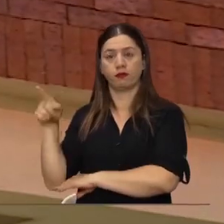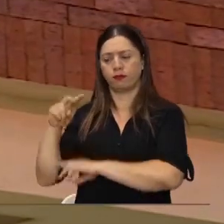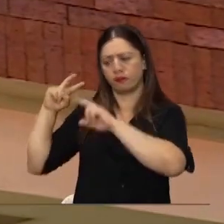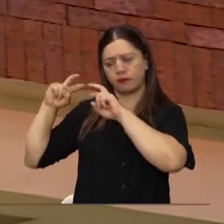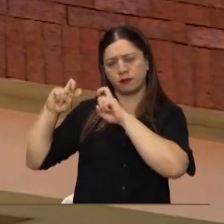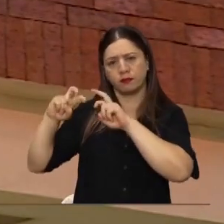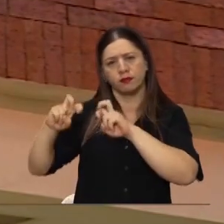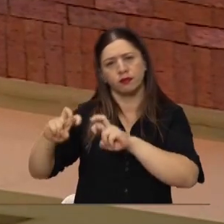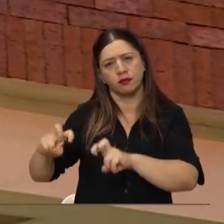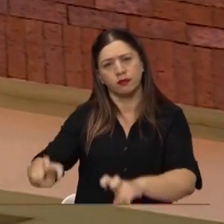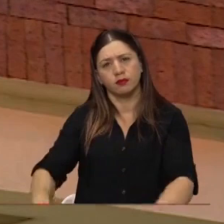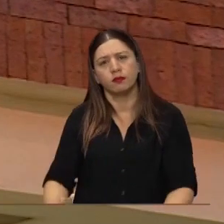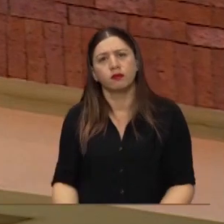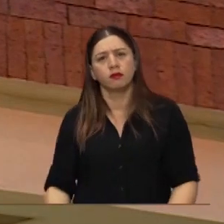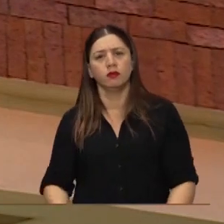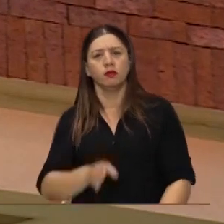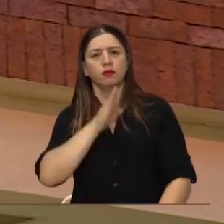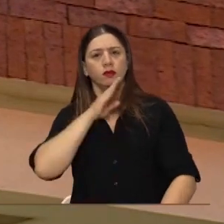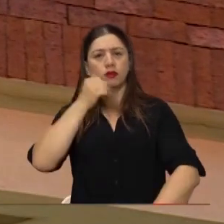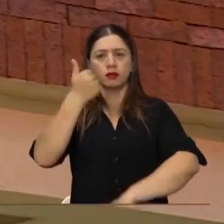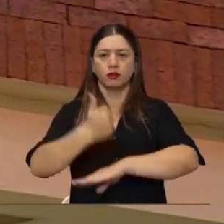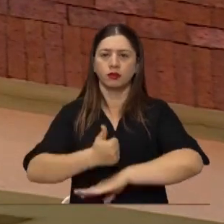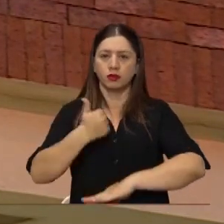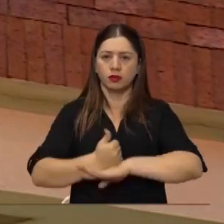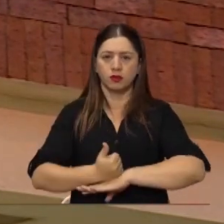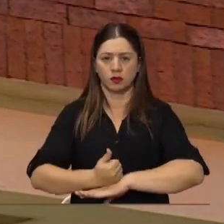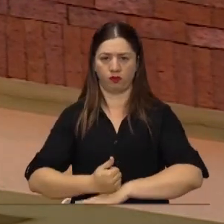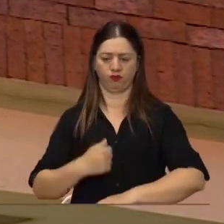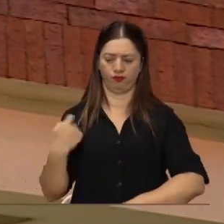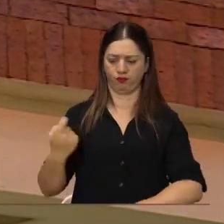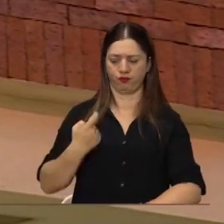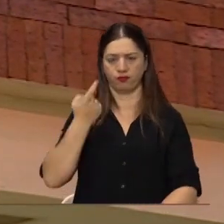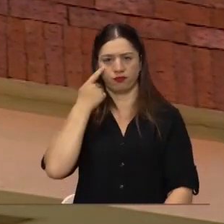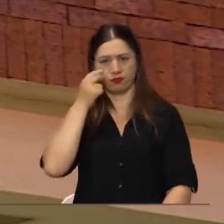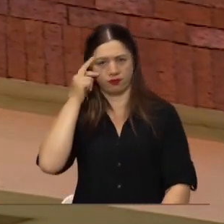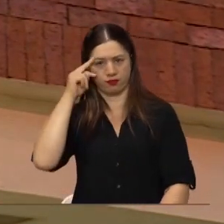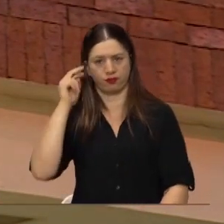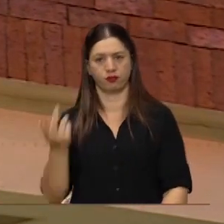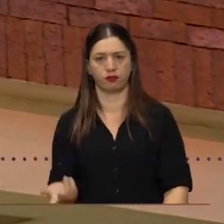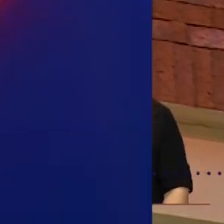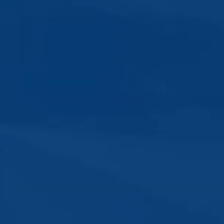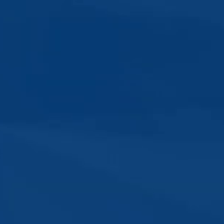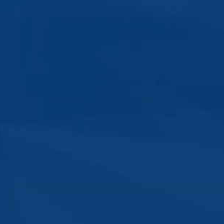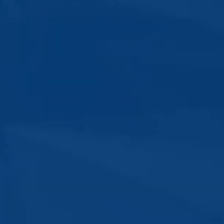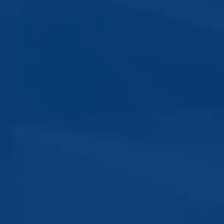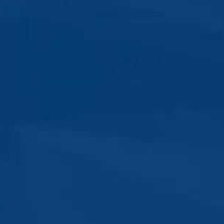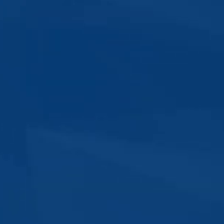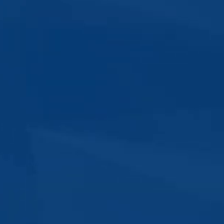investigan para identificar a los responsables de perpetrar este tipo de fraude.